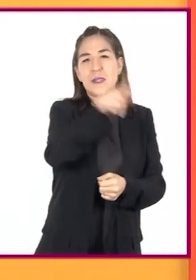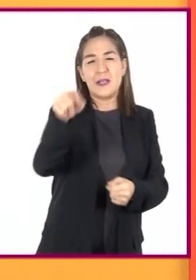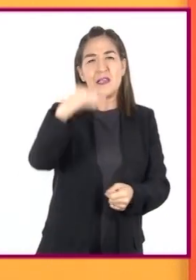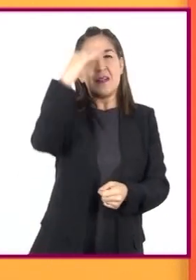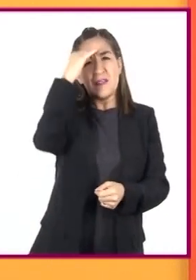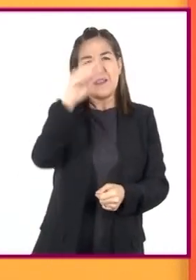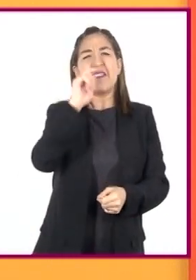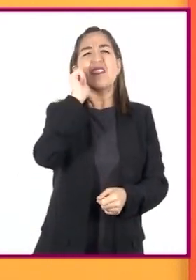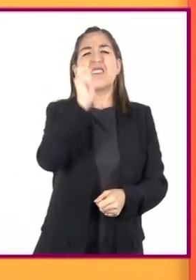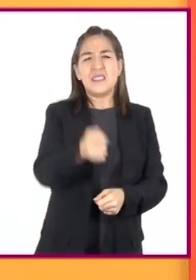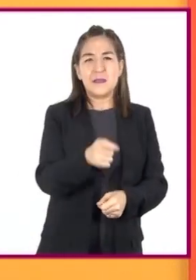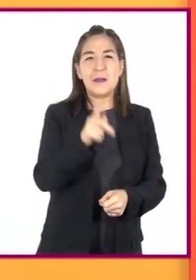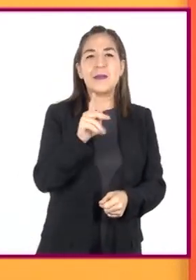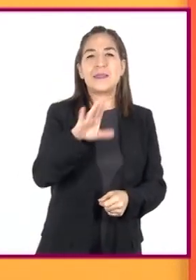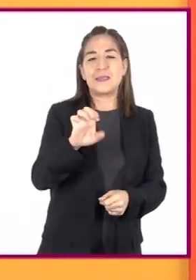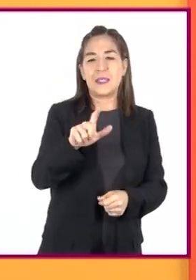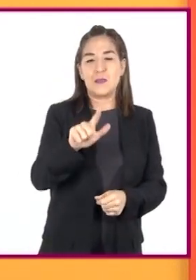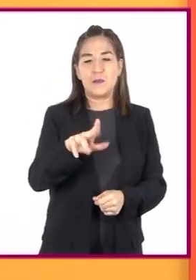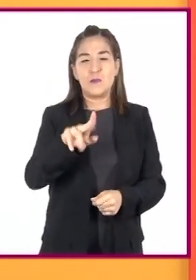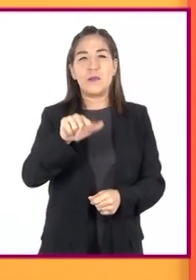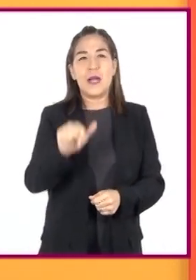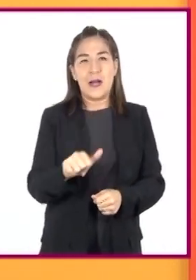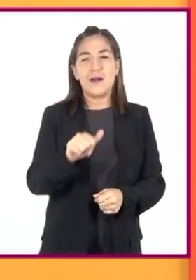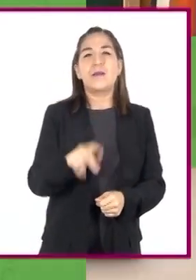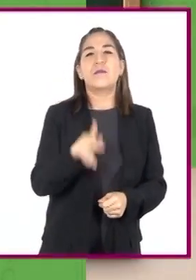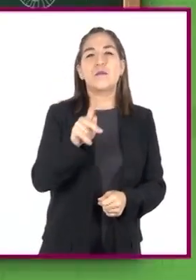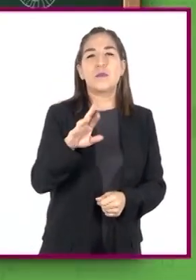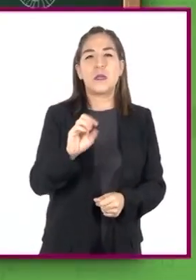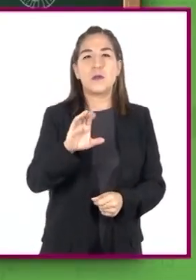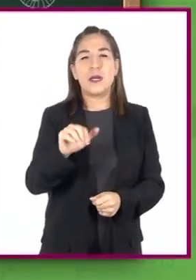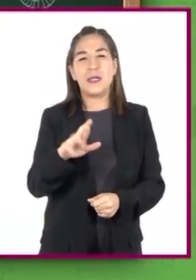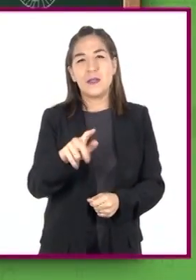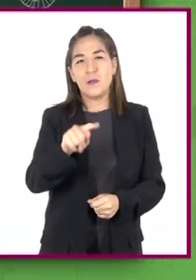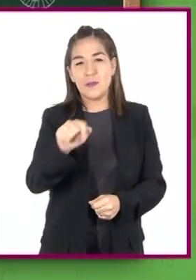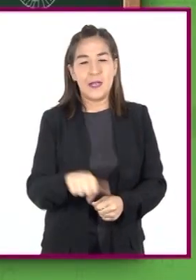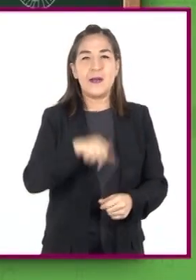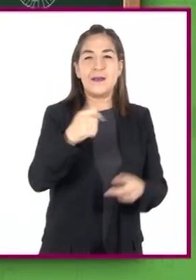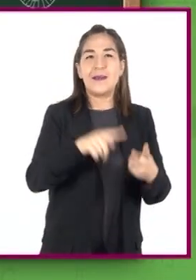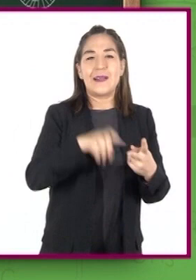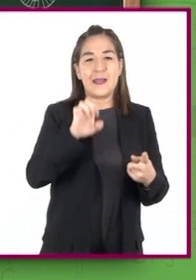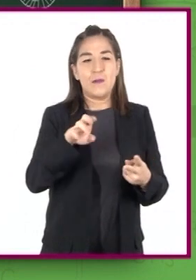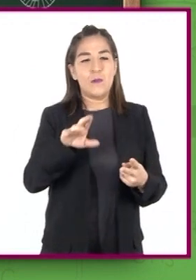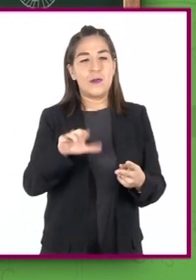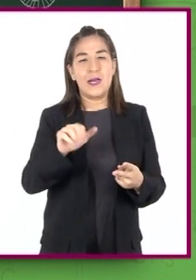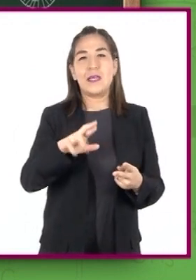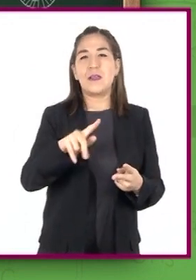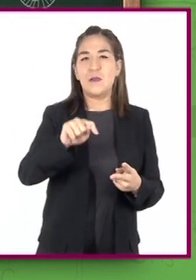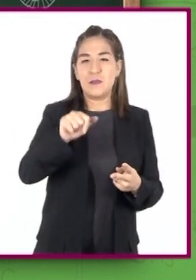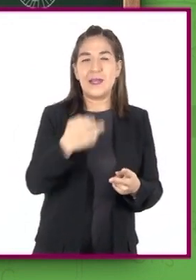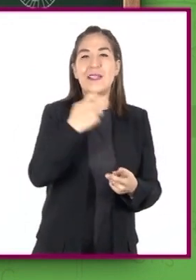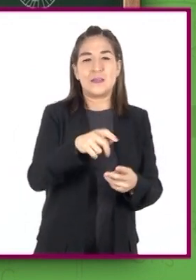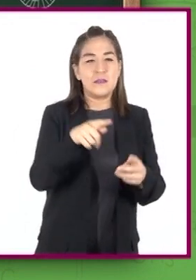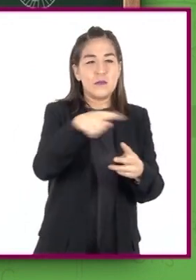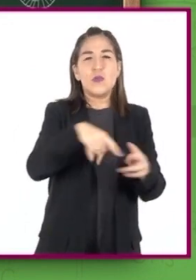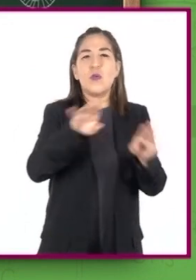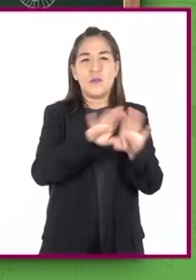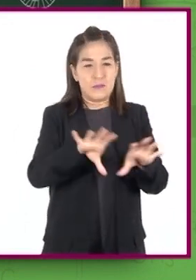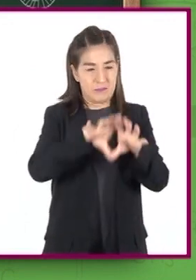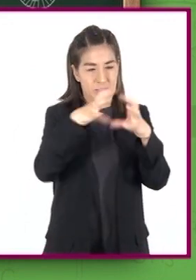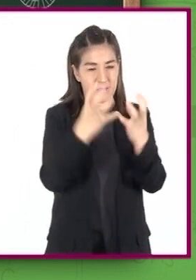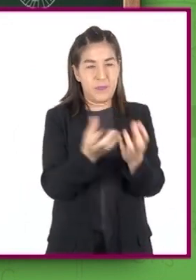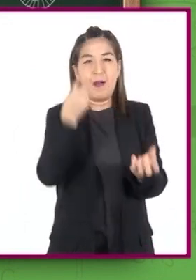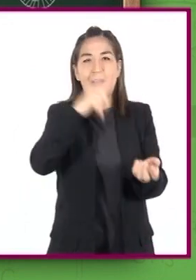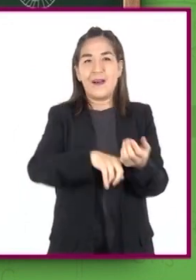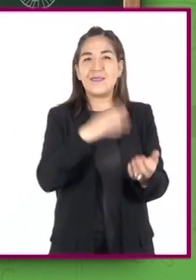es una célula procariota y una célula eucariota. Claro, ambas tienen una membrana que las separa del exterior.